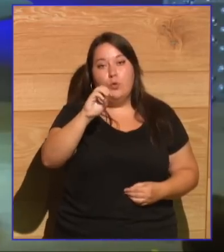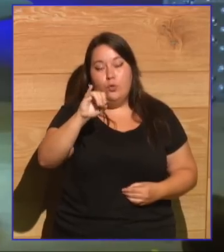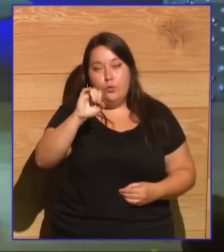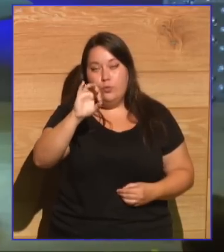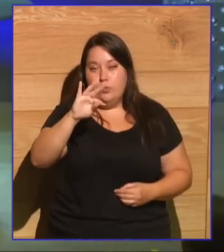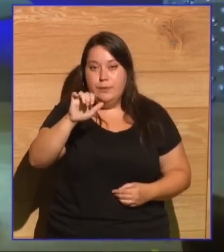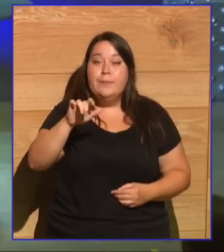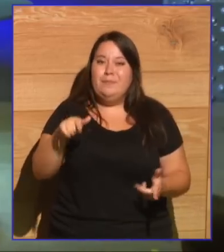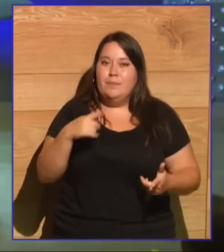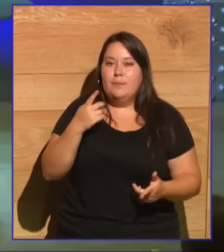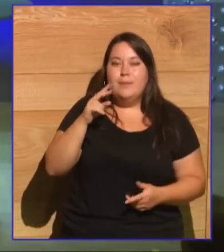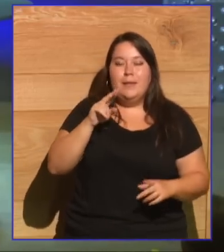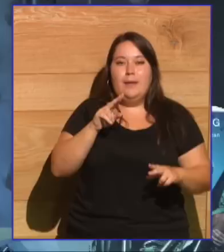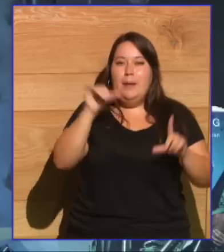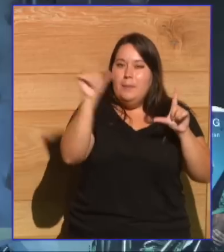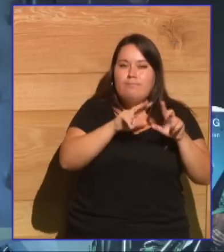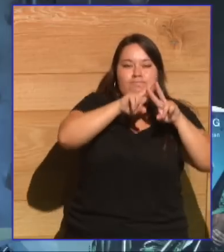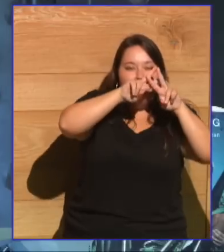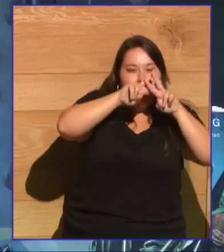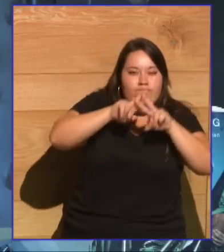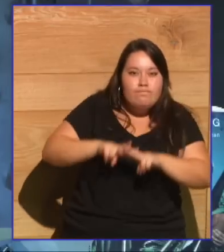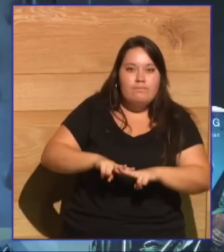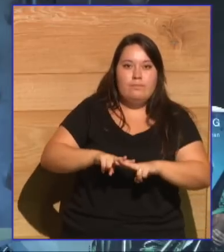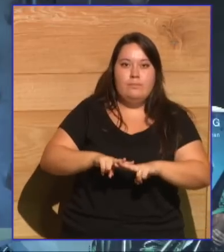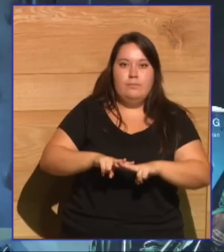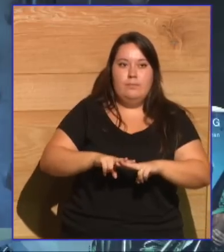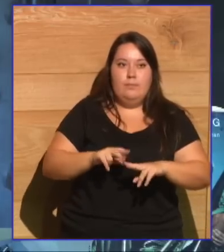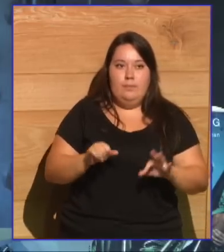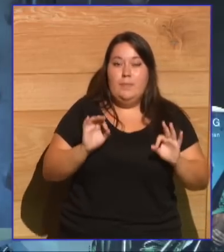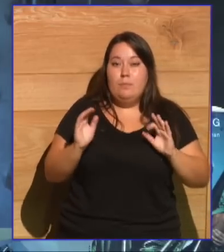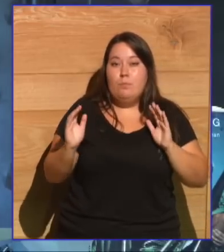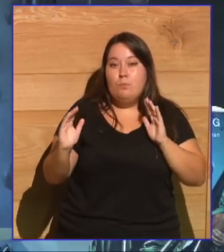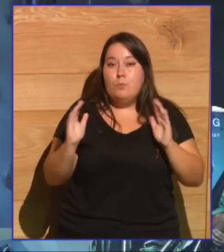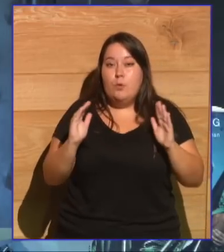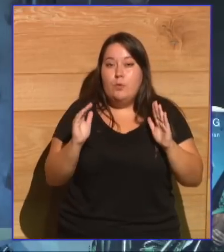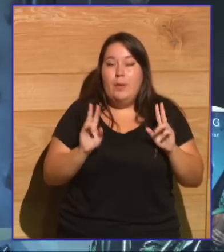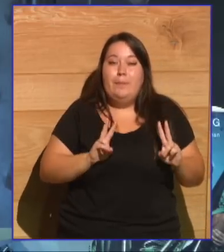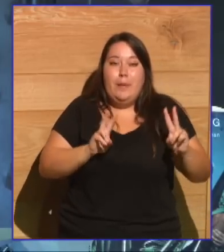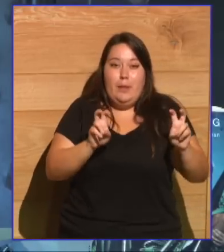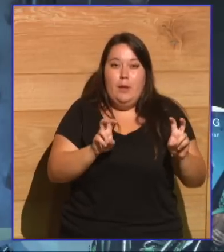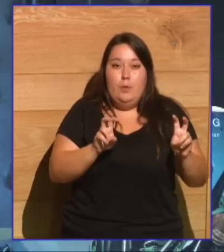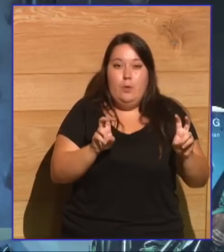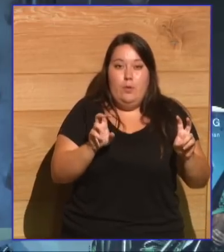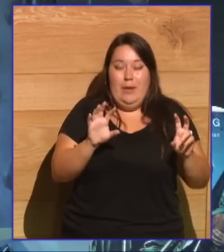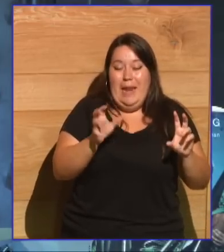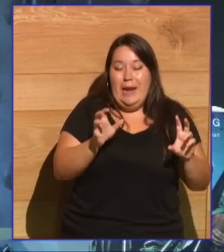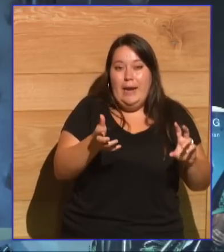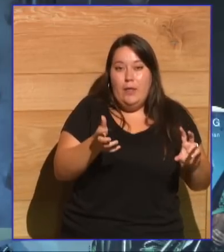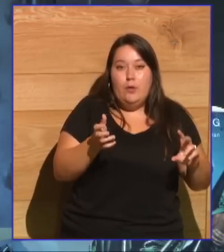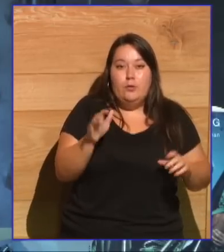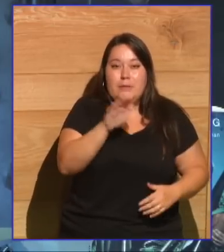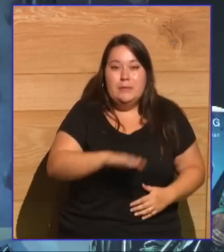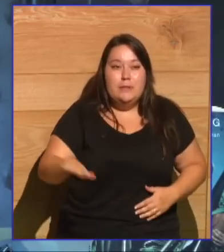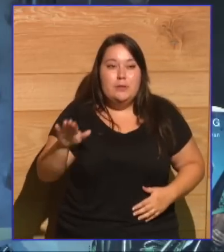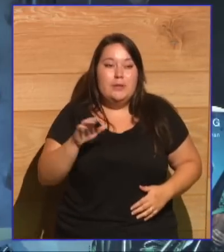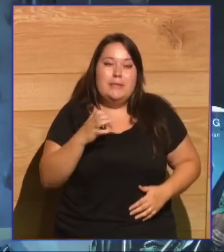a ver a analizar la escena del principio del papa uno ahumado por ejemplo cuando está sonando en la radio y están los niños